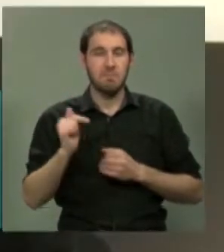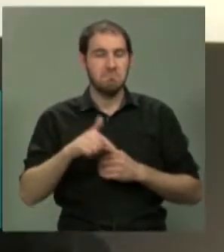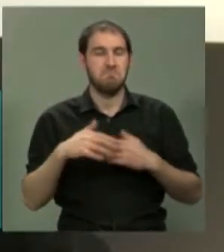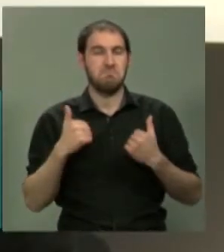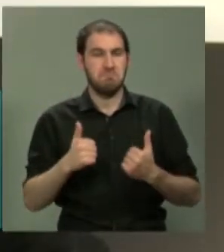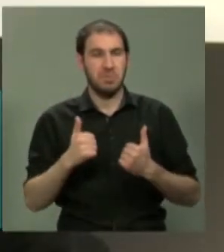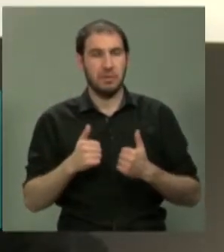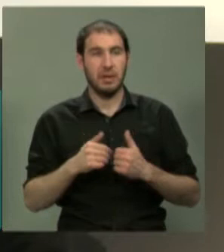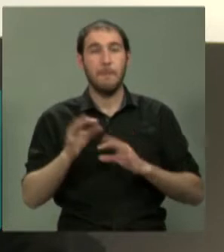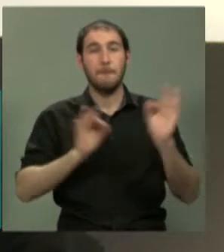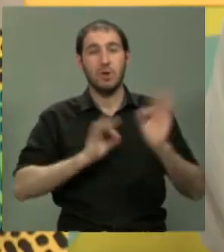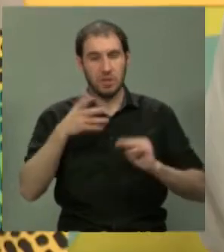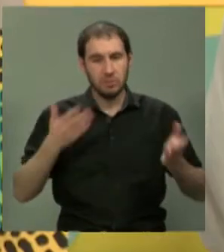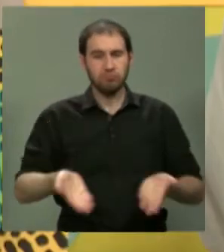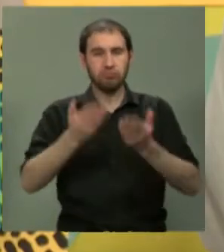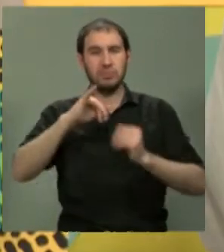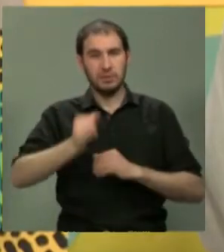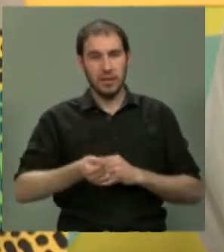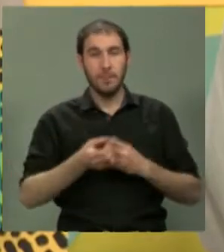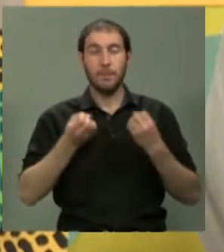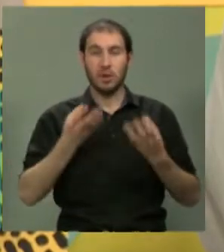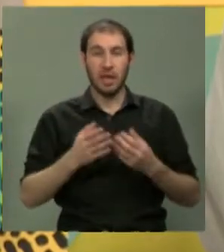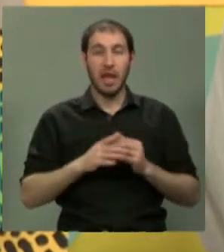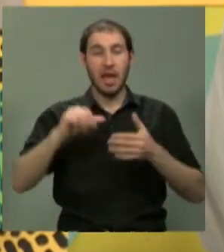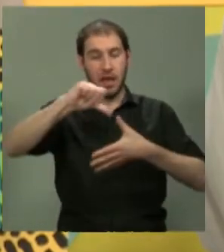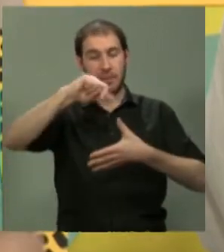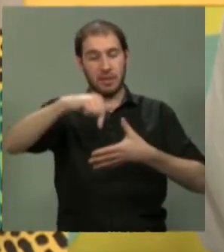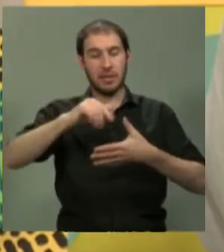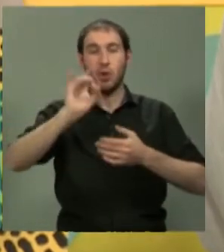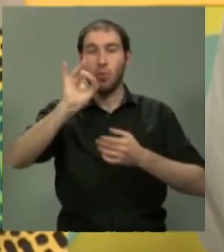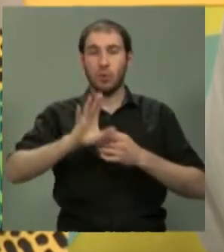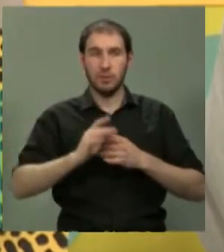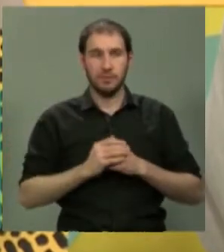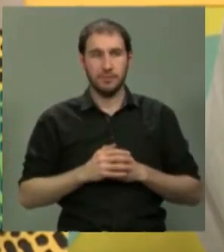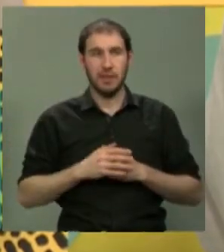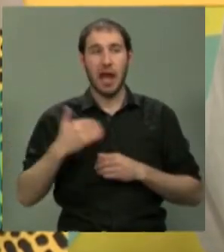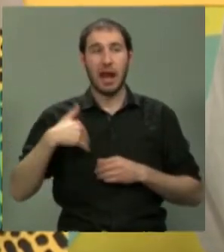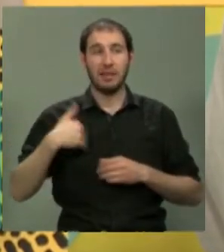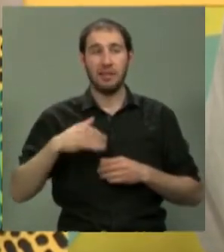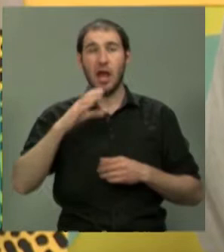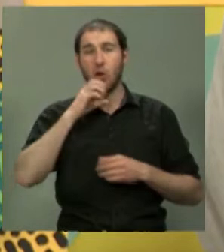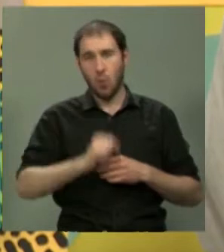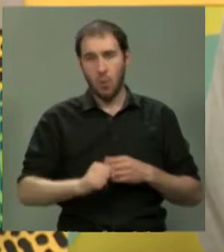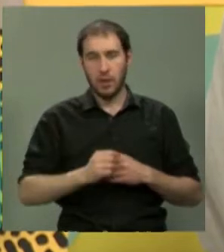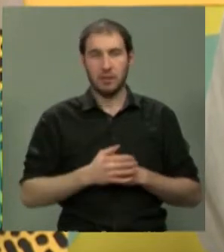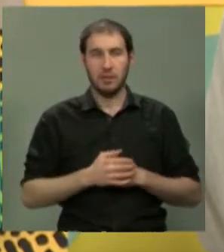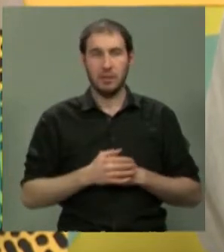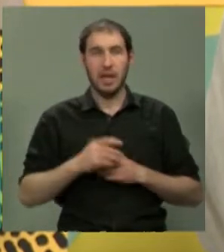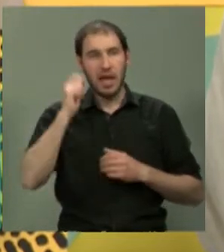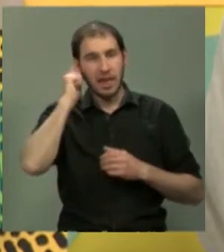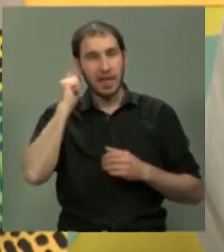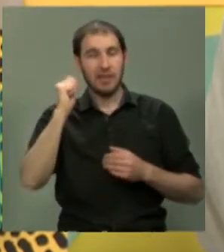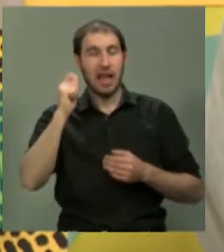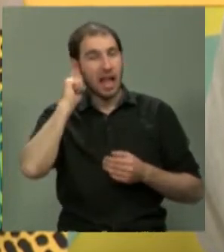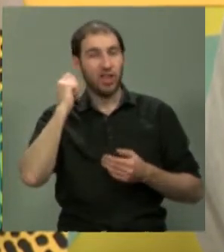bueno que este proyecto prospere, teniendo en cuenta que en Latinoamérica solo Argentina y Cuba tienen como edad